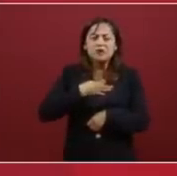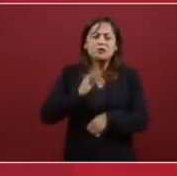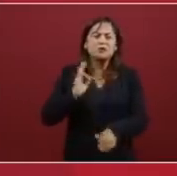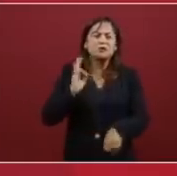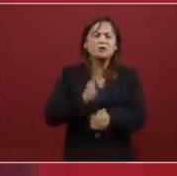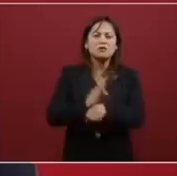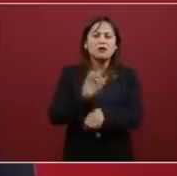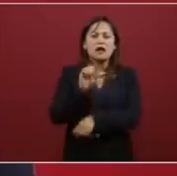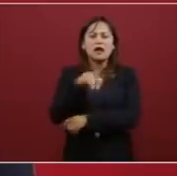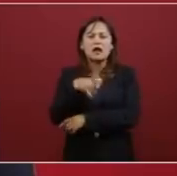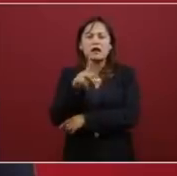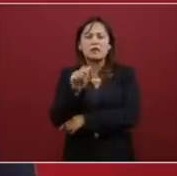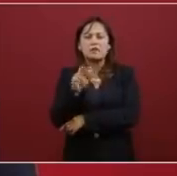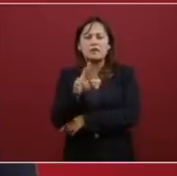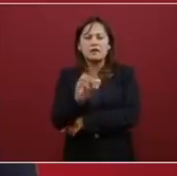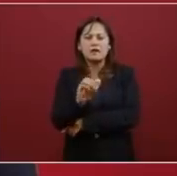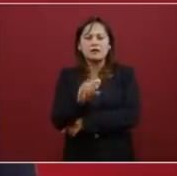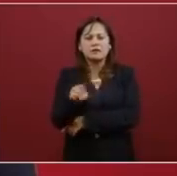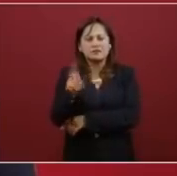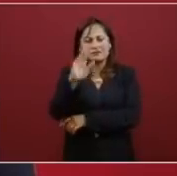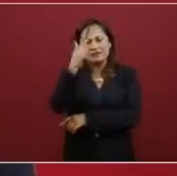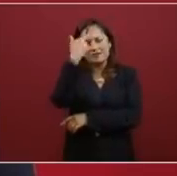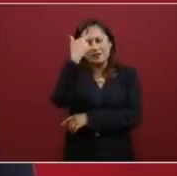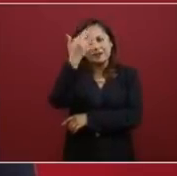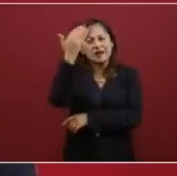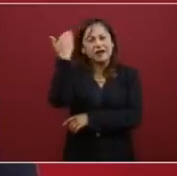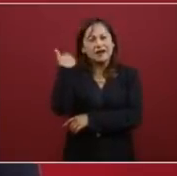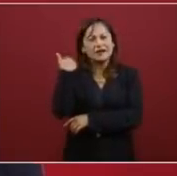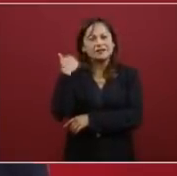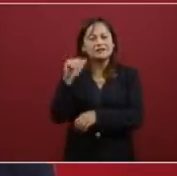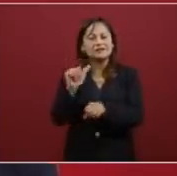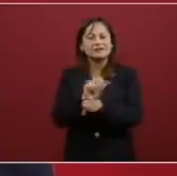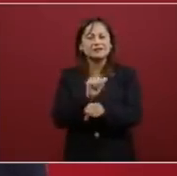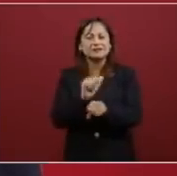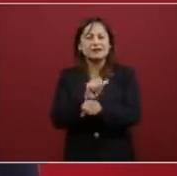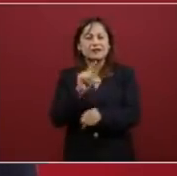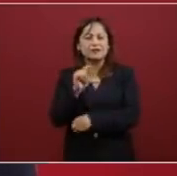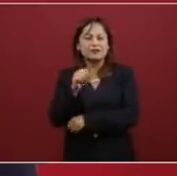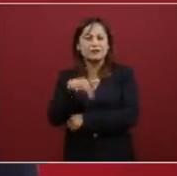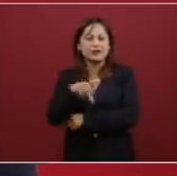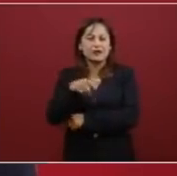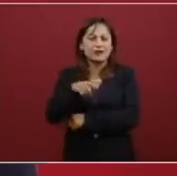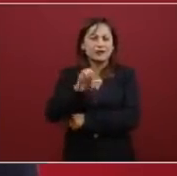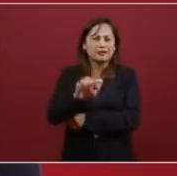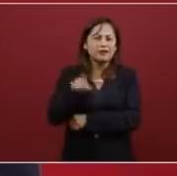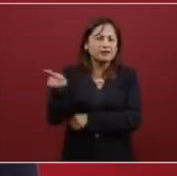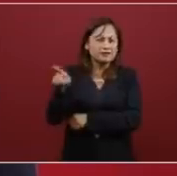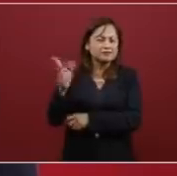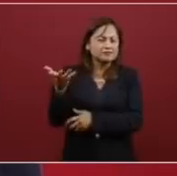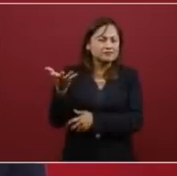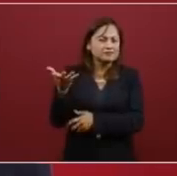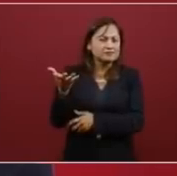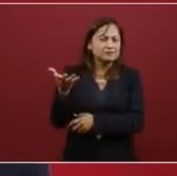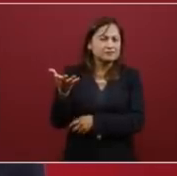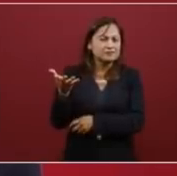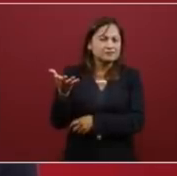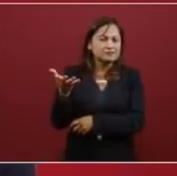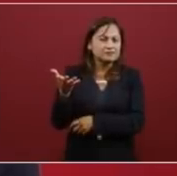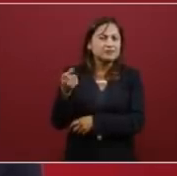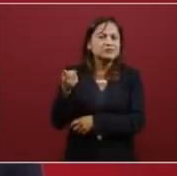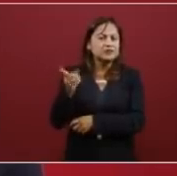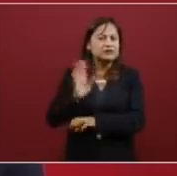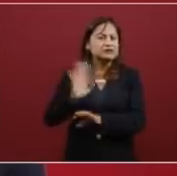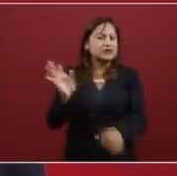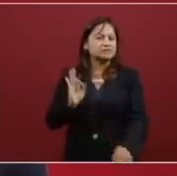de los carrotanques, aquellos que se dio en el anticipo? Pues ya hay un